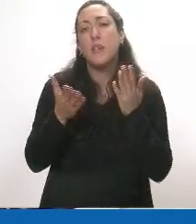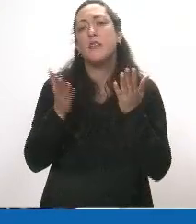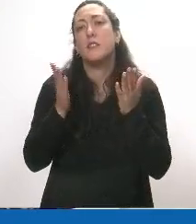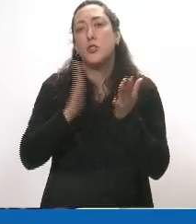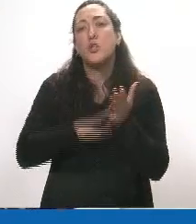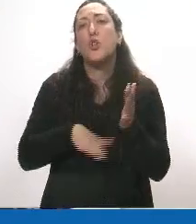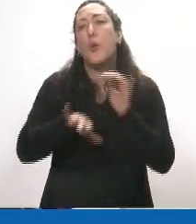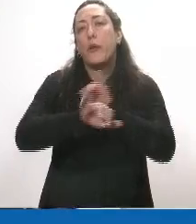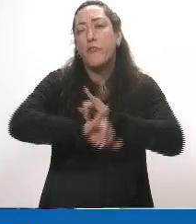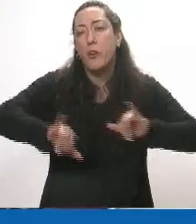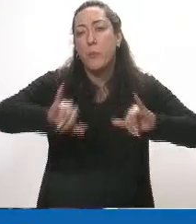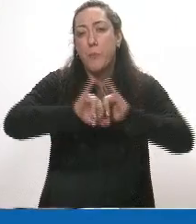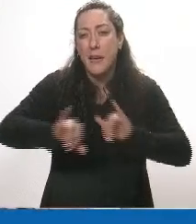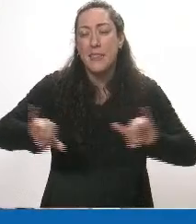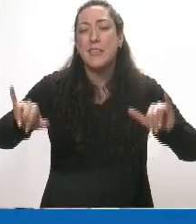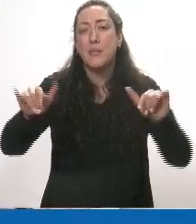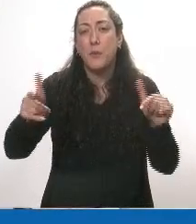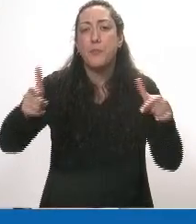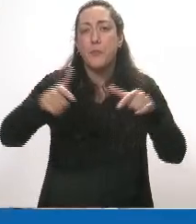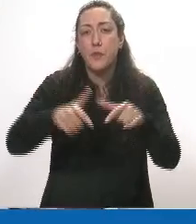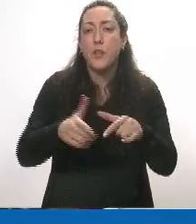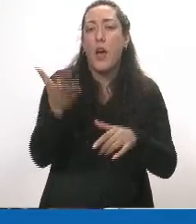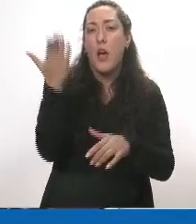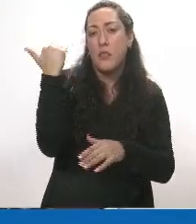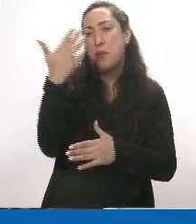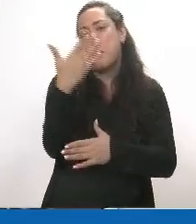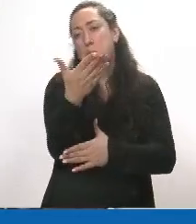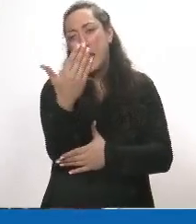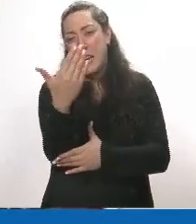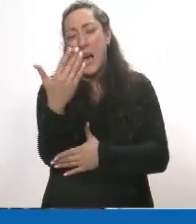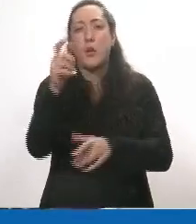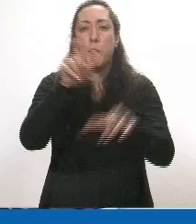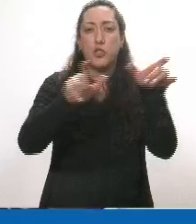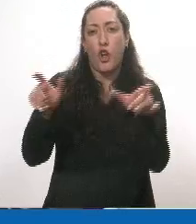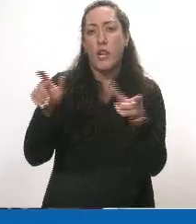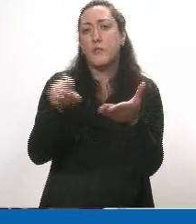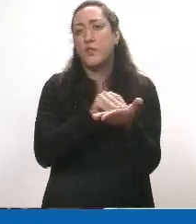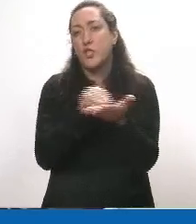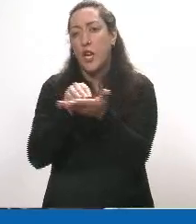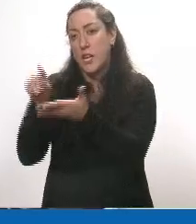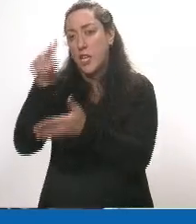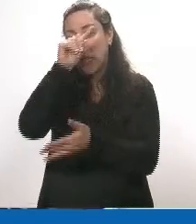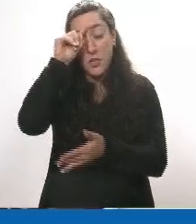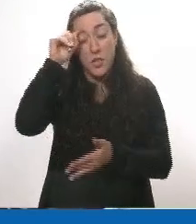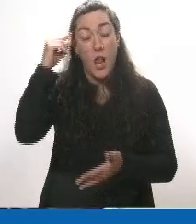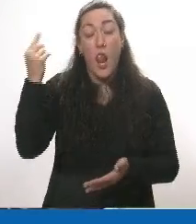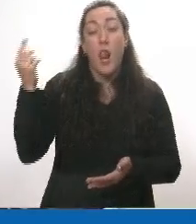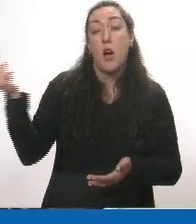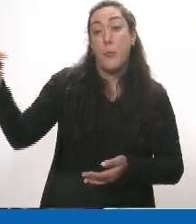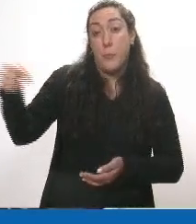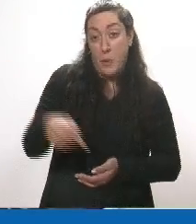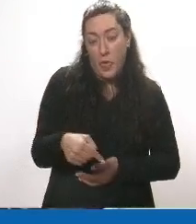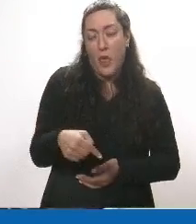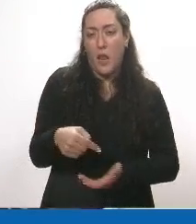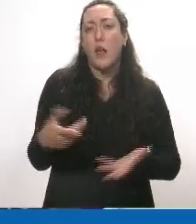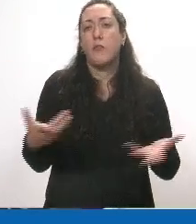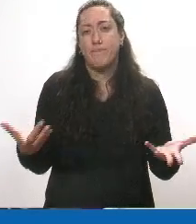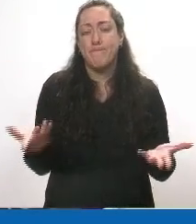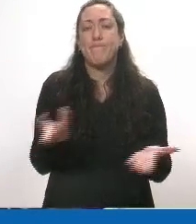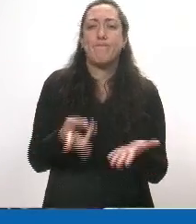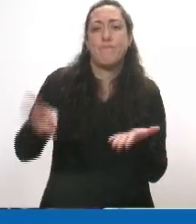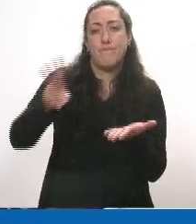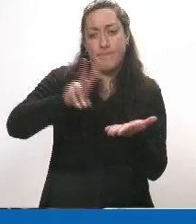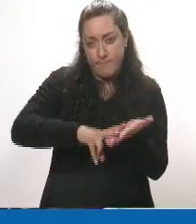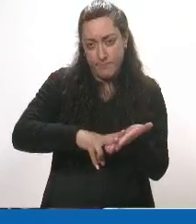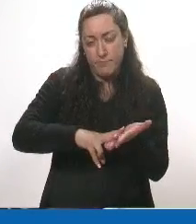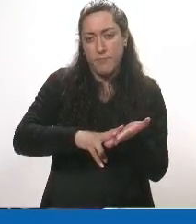informativa, de la reunión de comisión informativa que hicimos, de ese plenario, donde vinieron funcionarios nacionales, se reiteró justamente esto, que había sido dicho